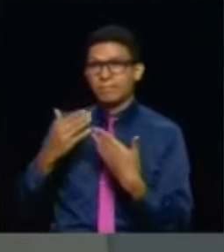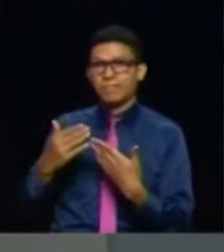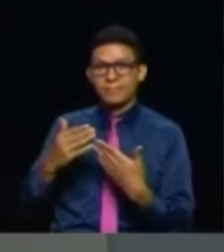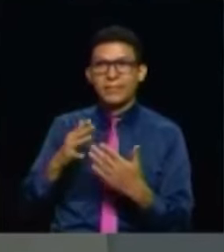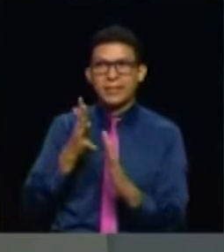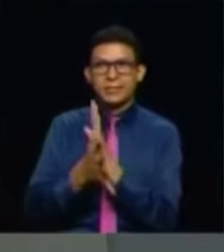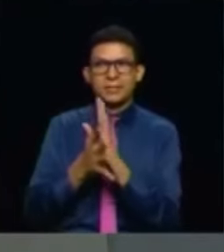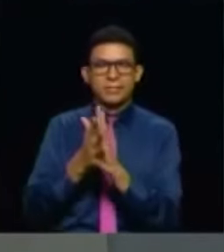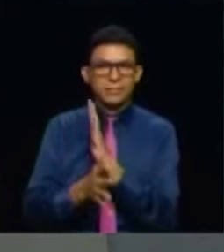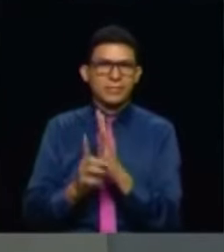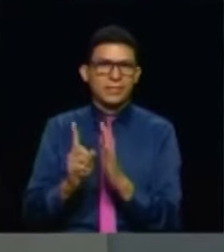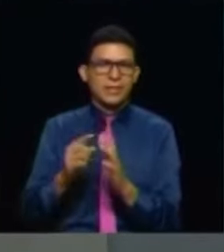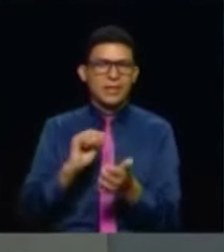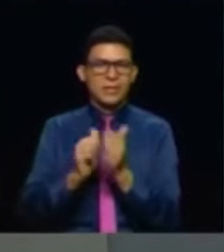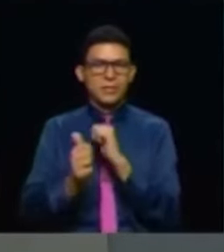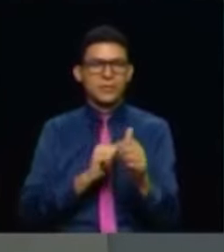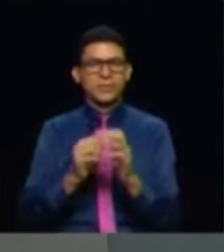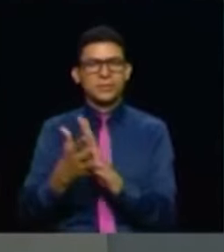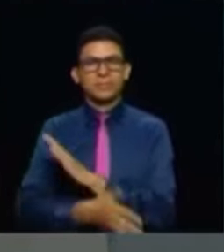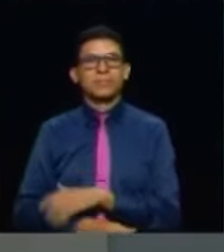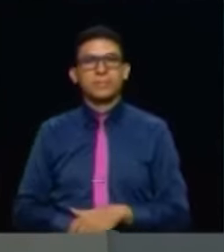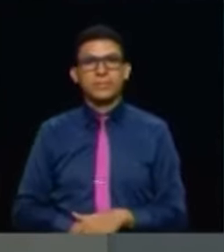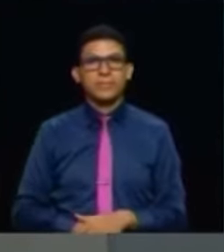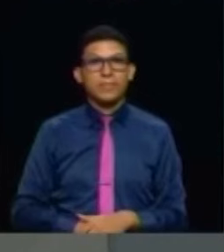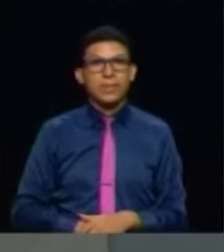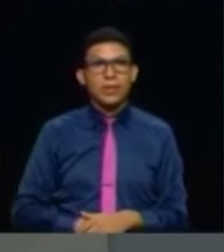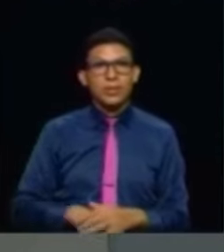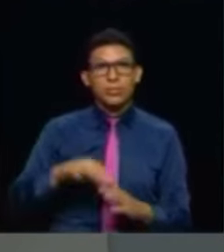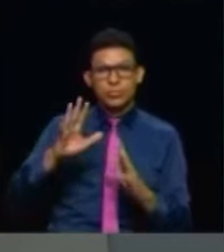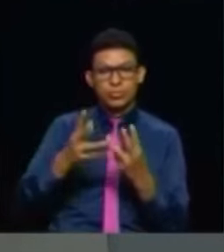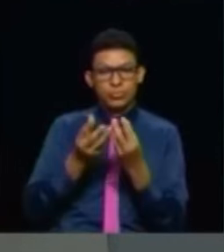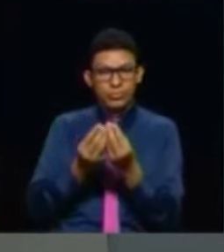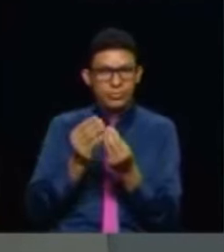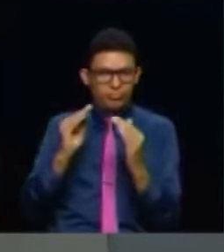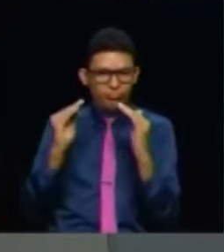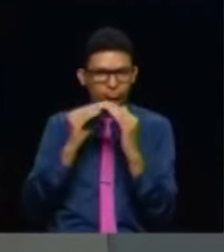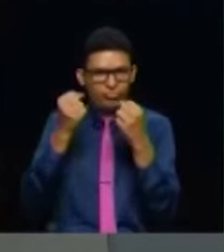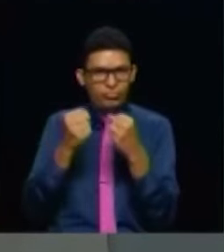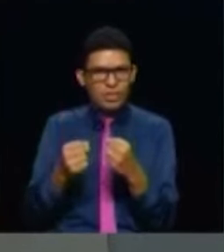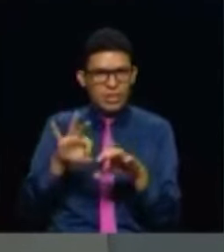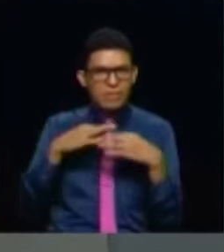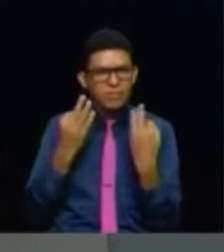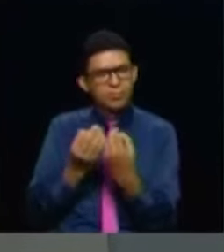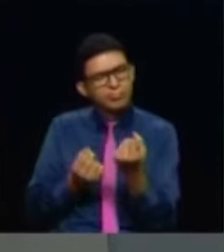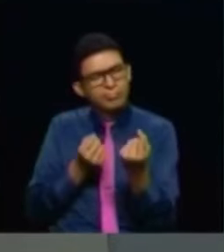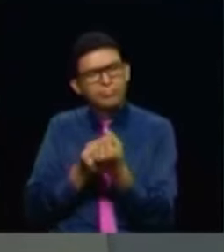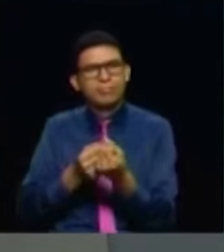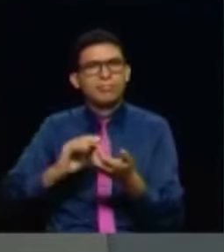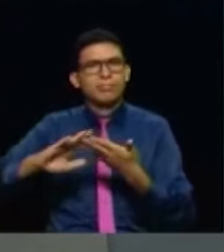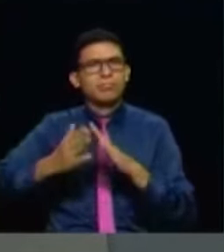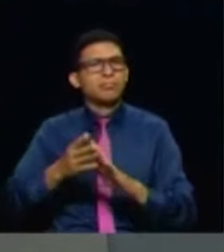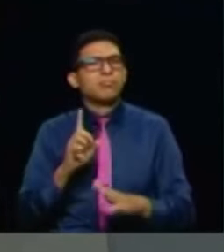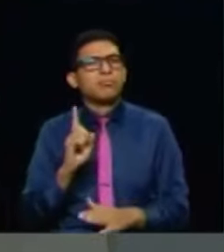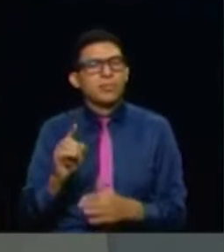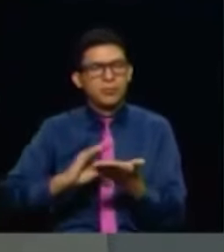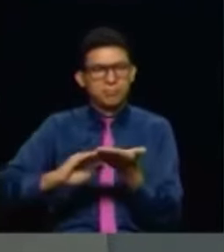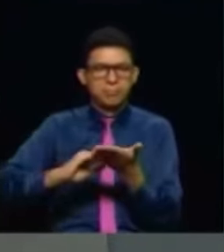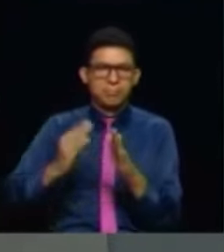la información deportiva. Las comisarías de familia son fundamentales para apoyar a la comunidad en la resolución de